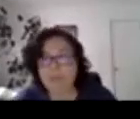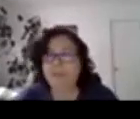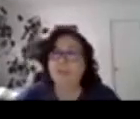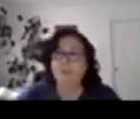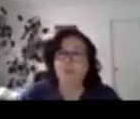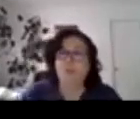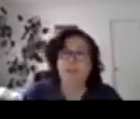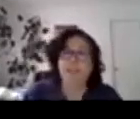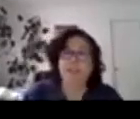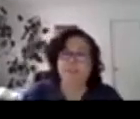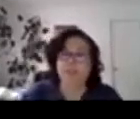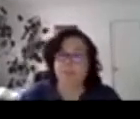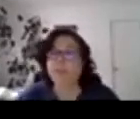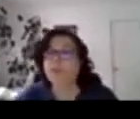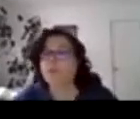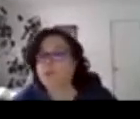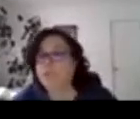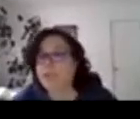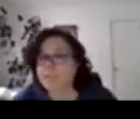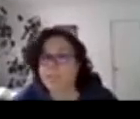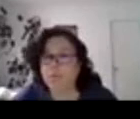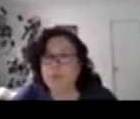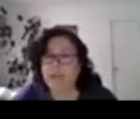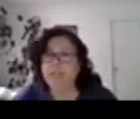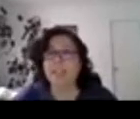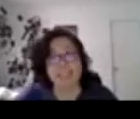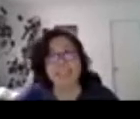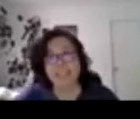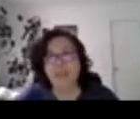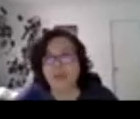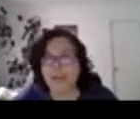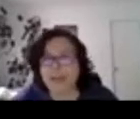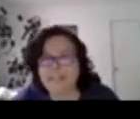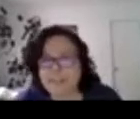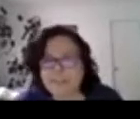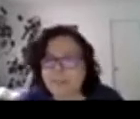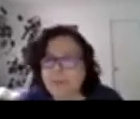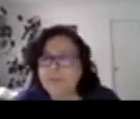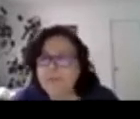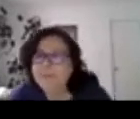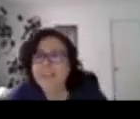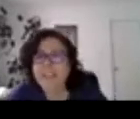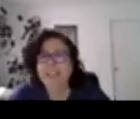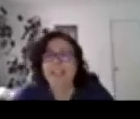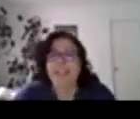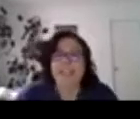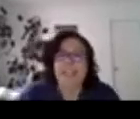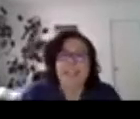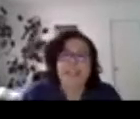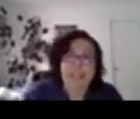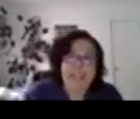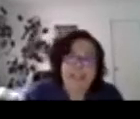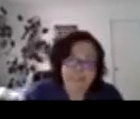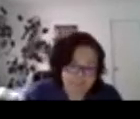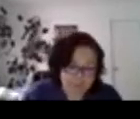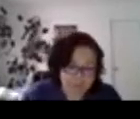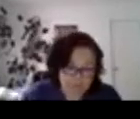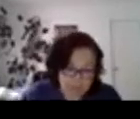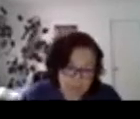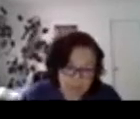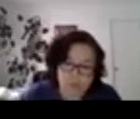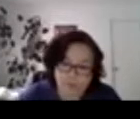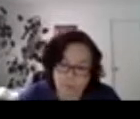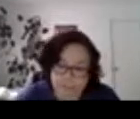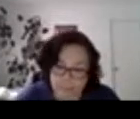COVID, porque para poder confinarse en una casa hay que tener una casa, ¿no? Y